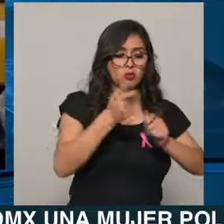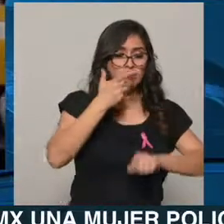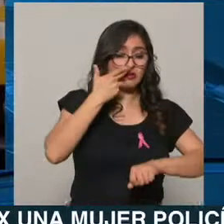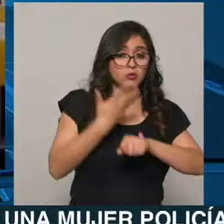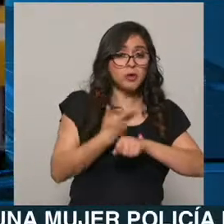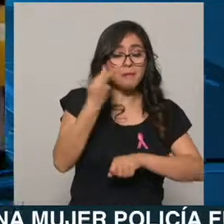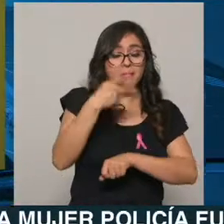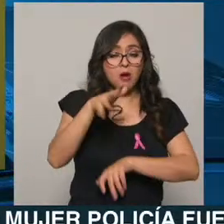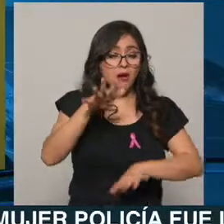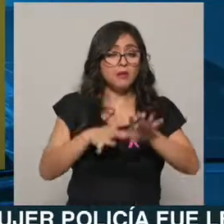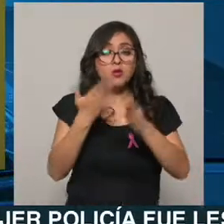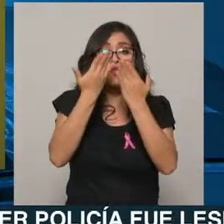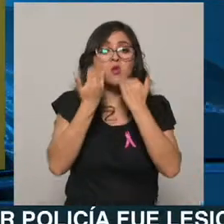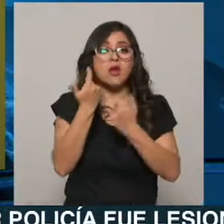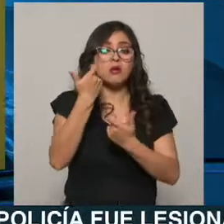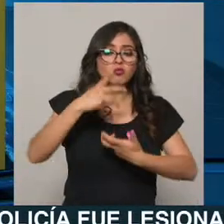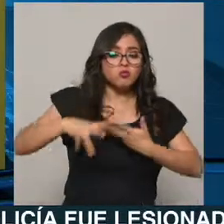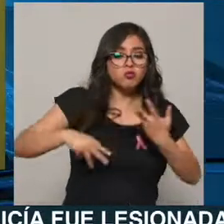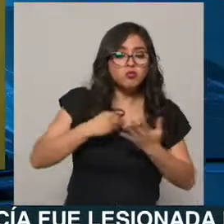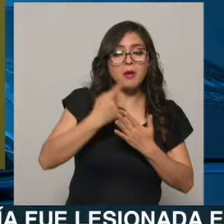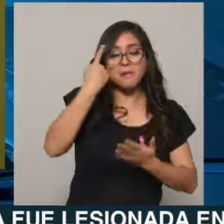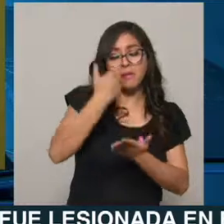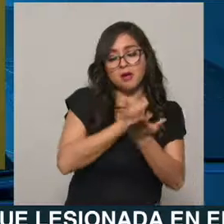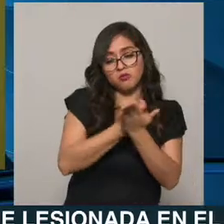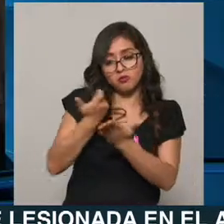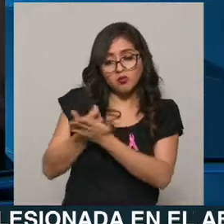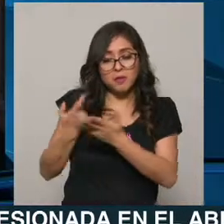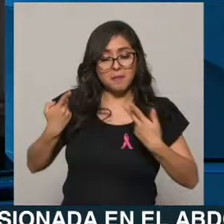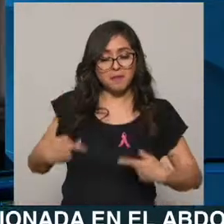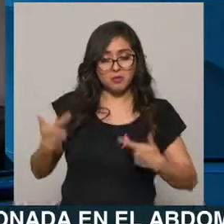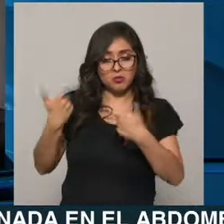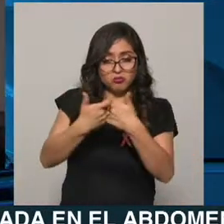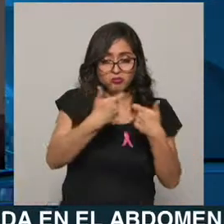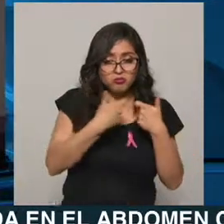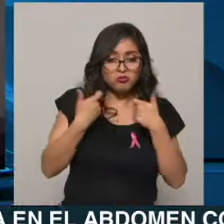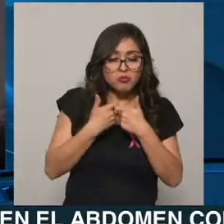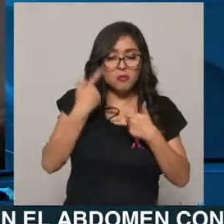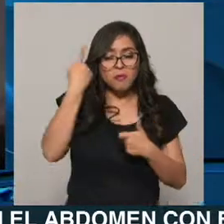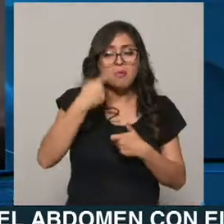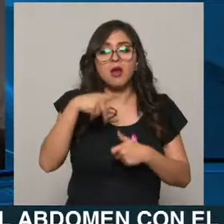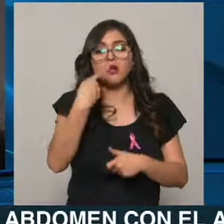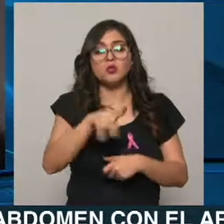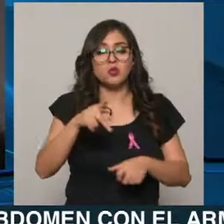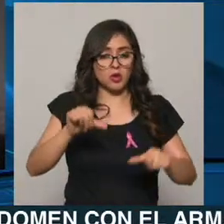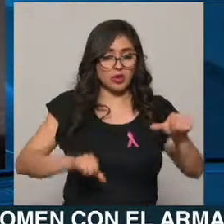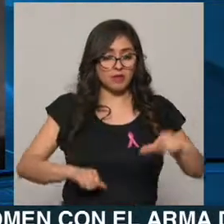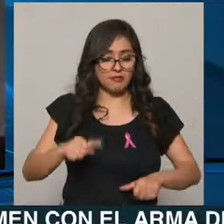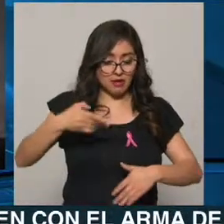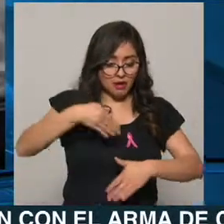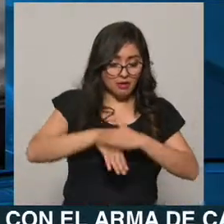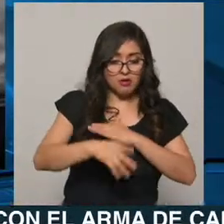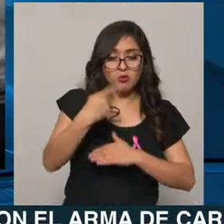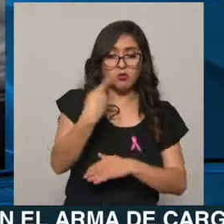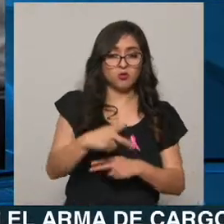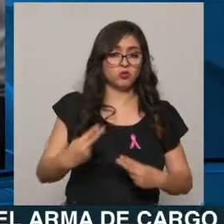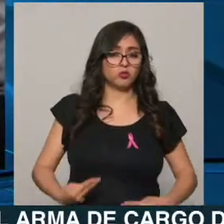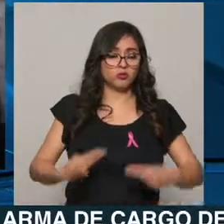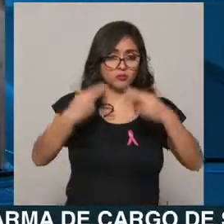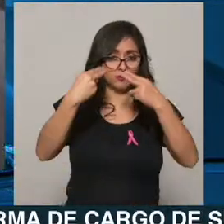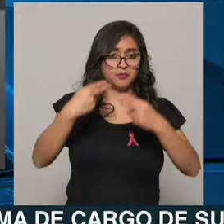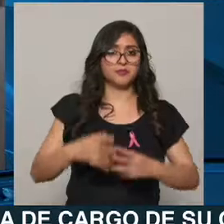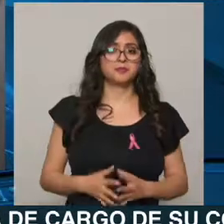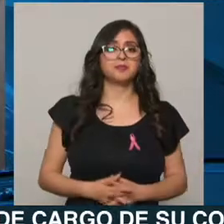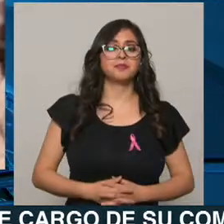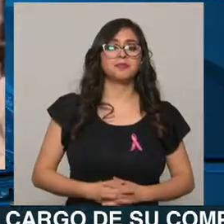recursos necesarios en un emprendimiento para contar con colaboradores a quienes delegar pues las actividades a realizar dentro del emprendimiento. Creo que